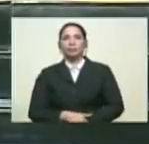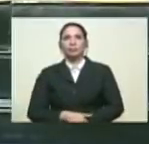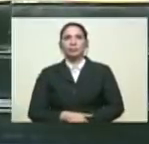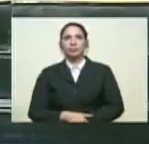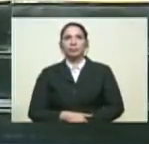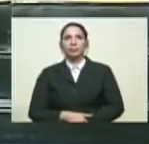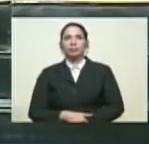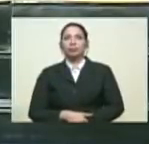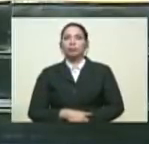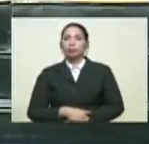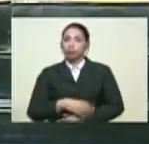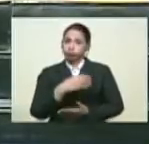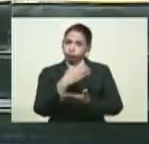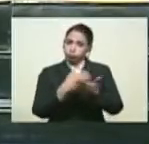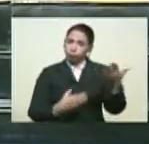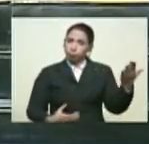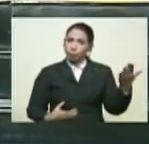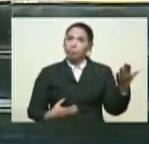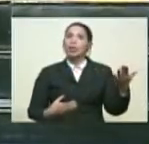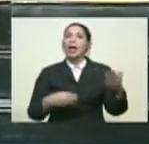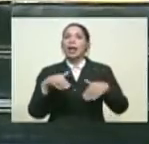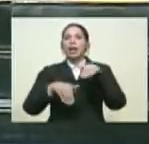cronograma electoral impecable,